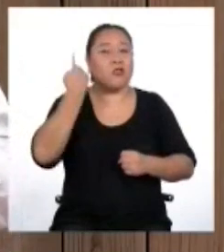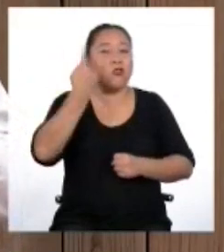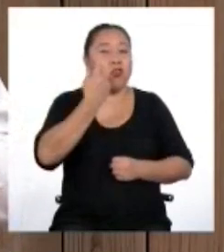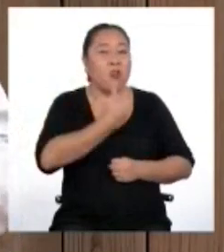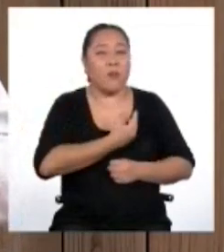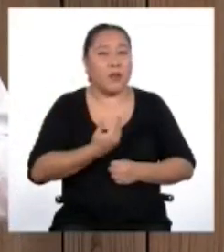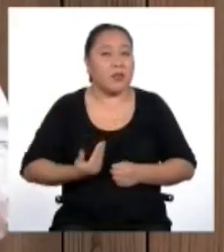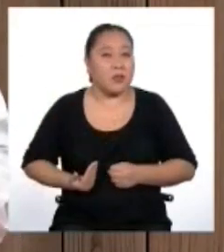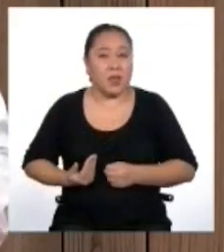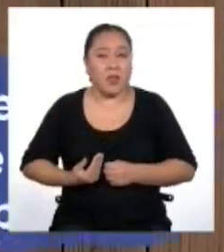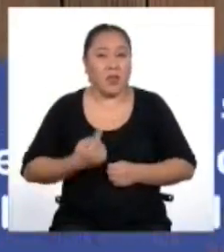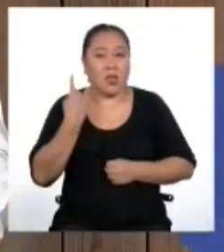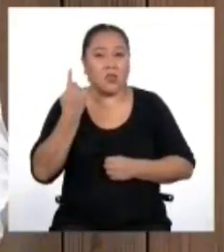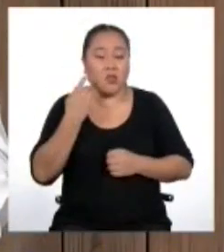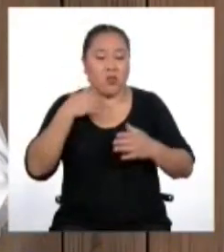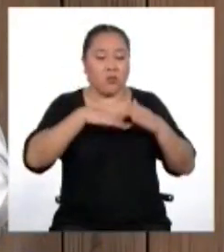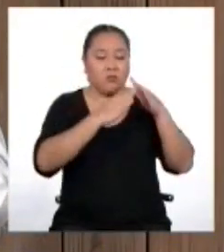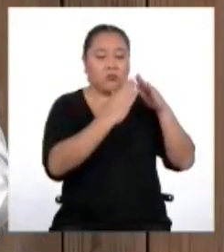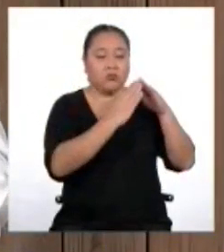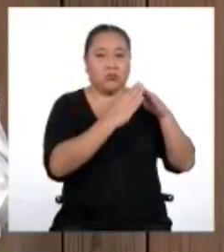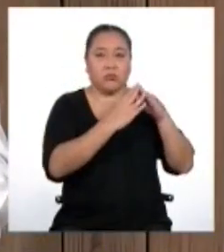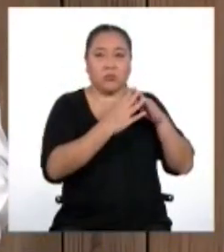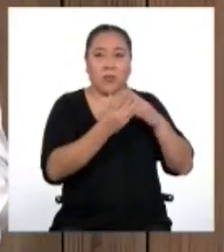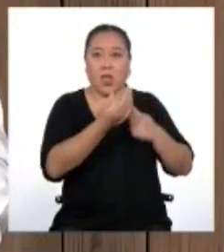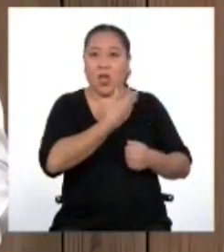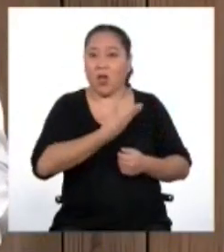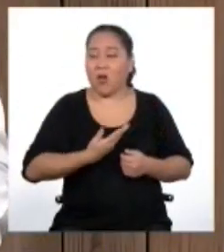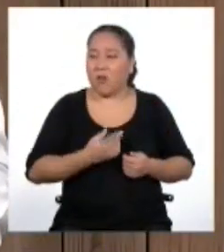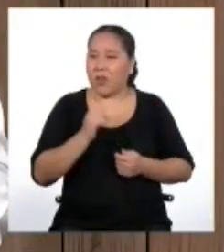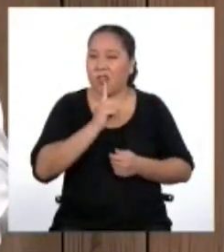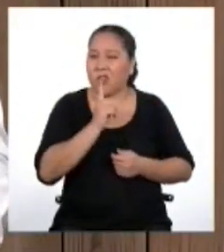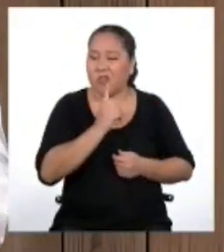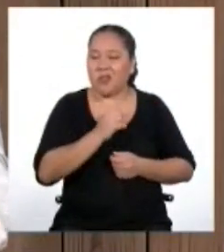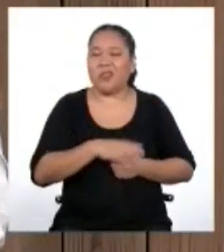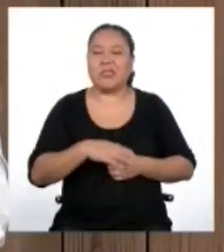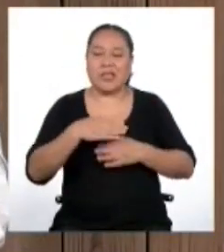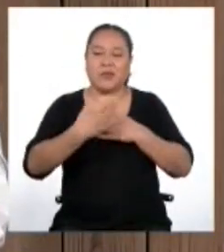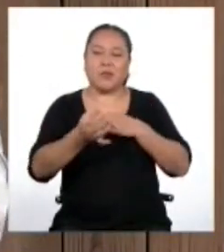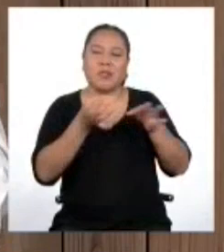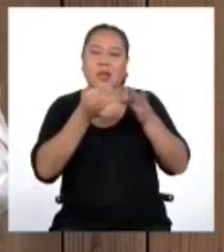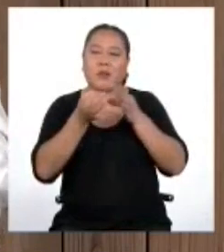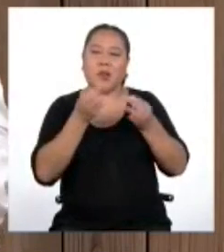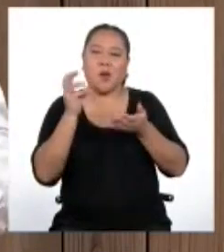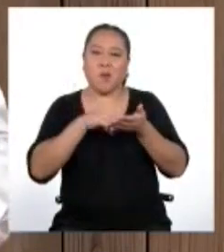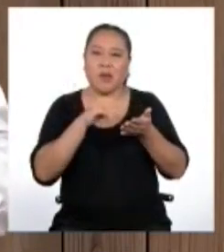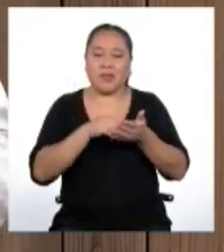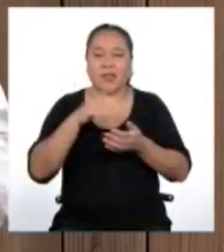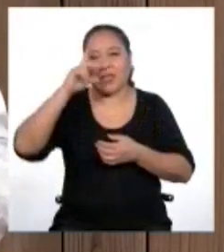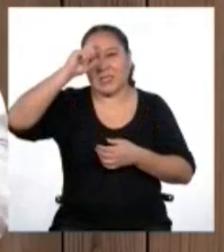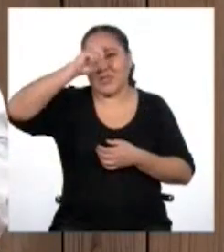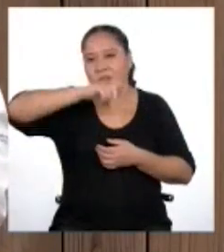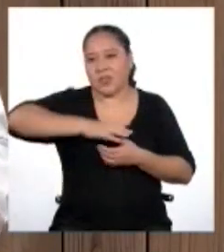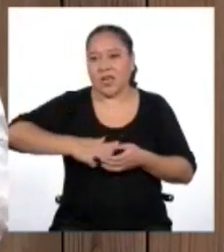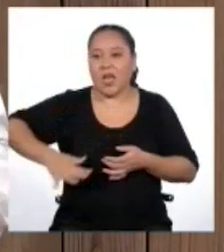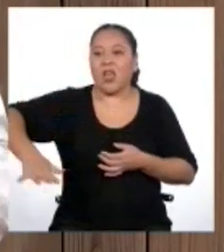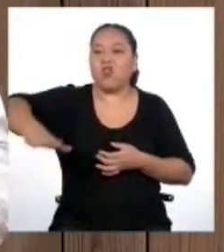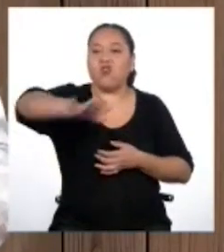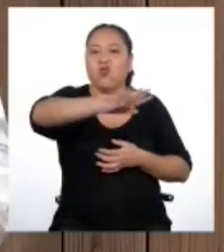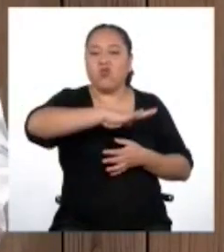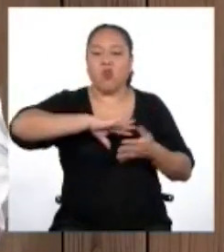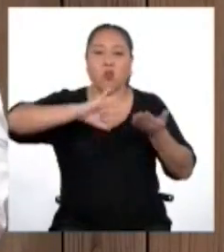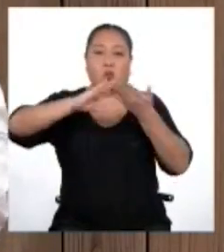presidente y en el Palacio de Gobierno, pero eso te lo explico más tarde. Como te decía, es difícil que todo un